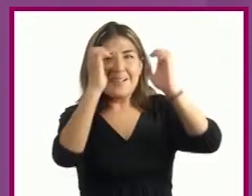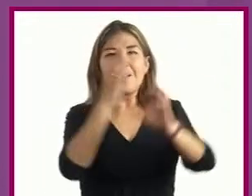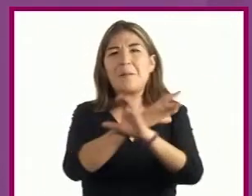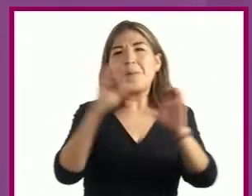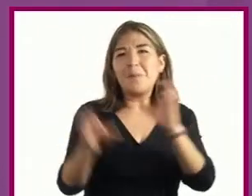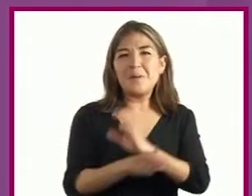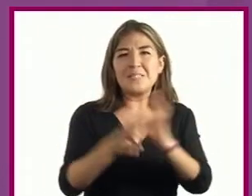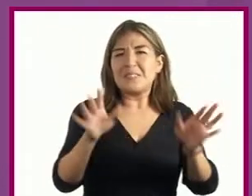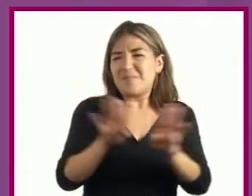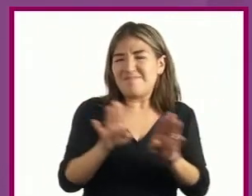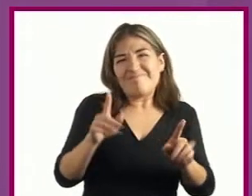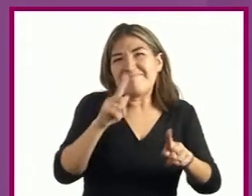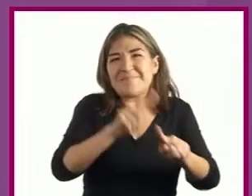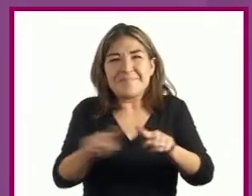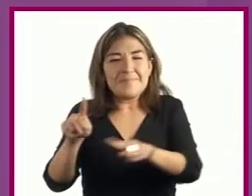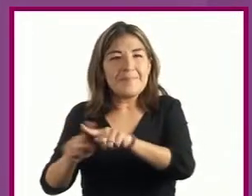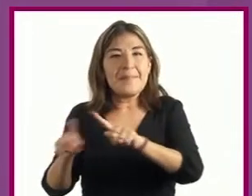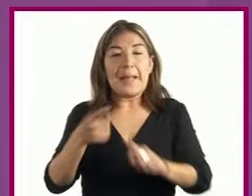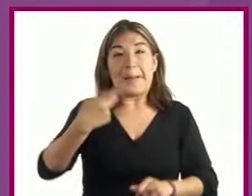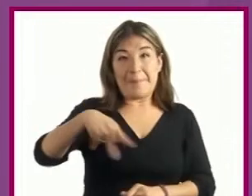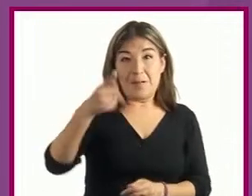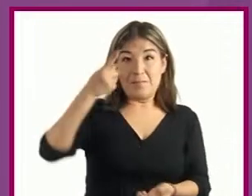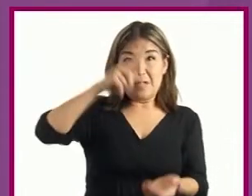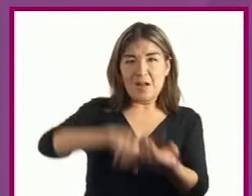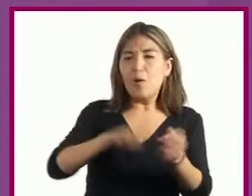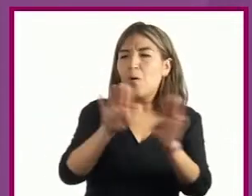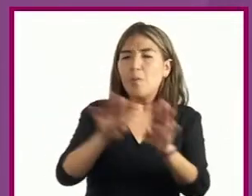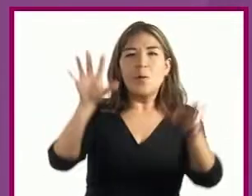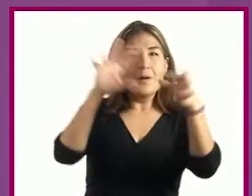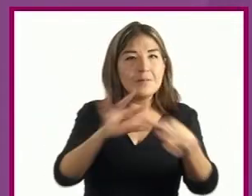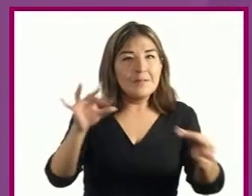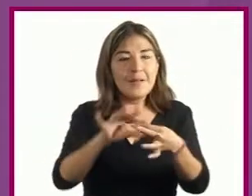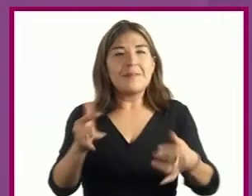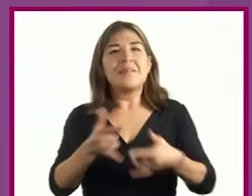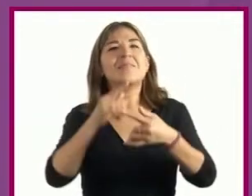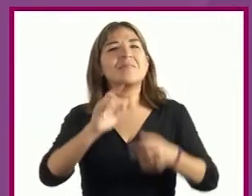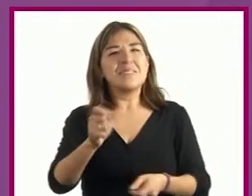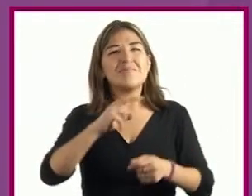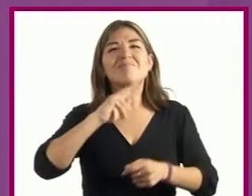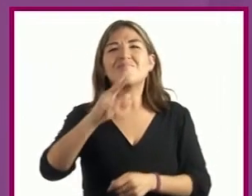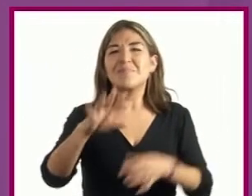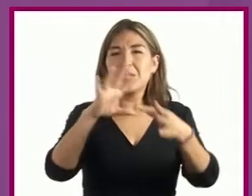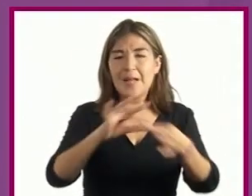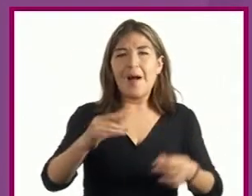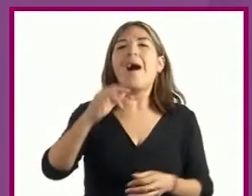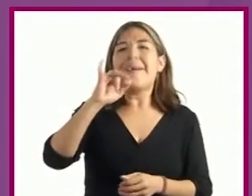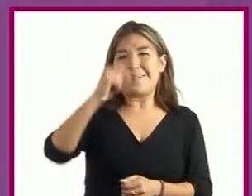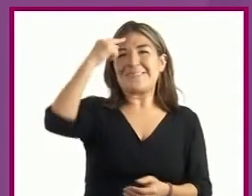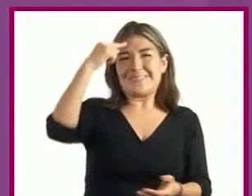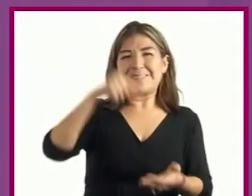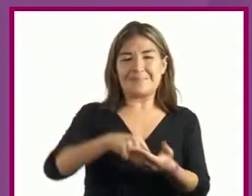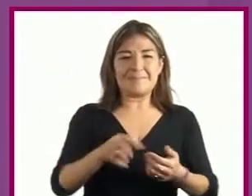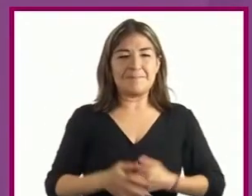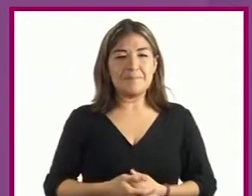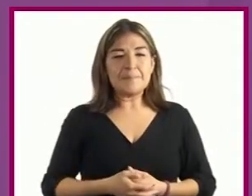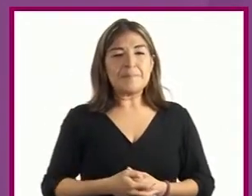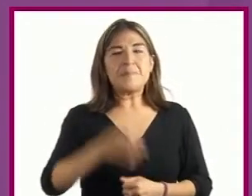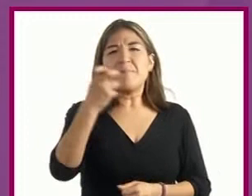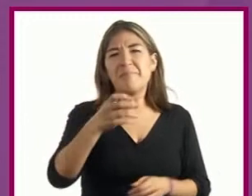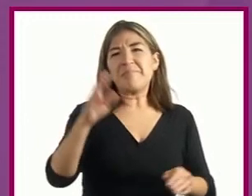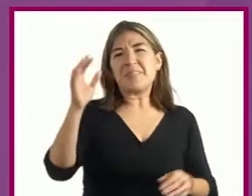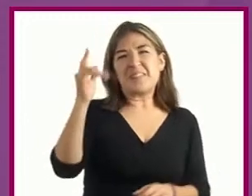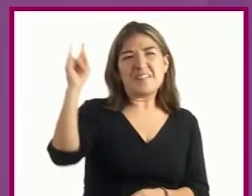situaciones inverosímiles, pero que a la luz de la narración son creíbles. En las narraciones de horror